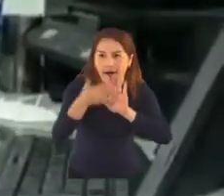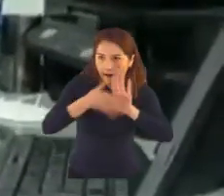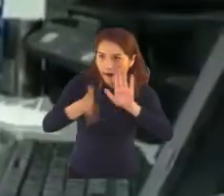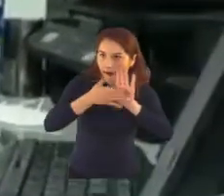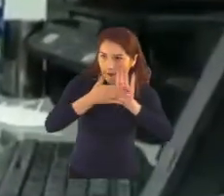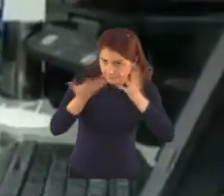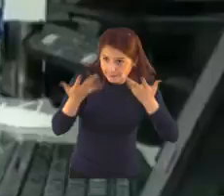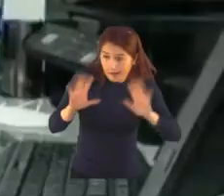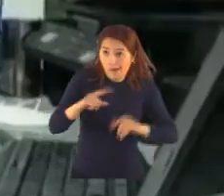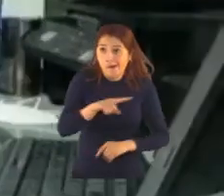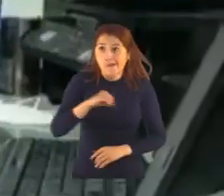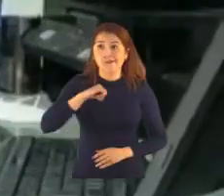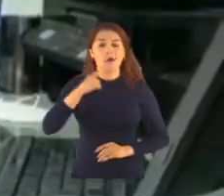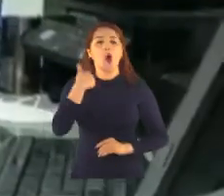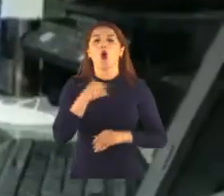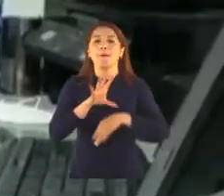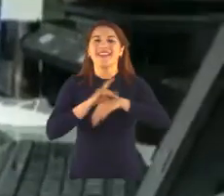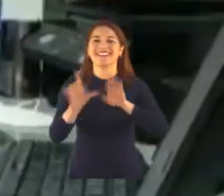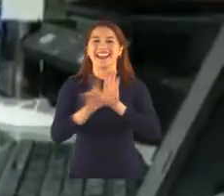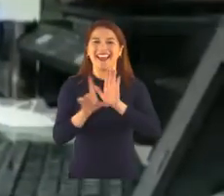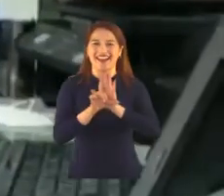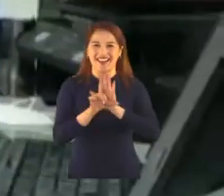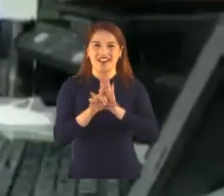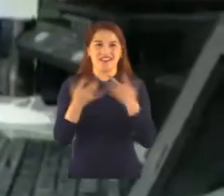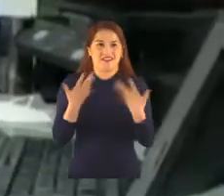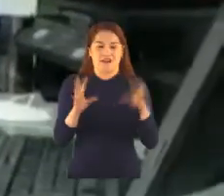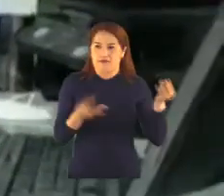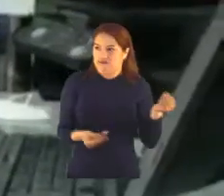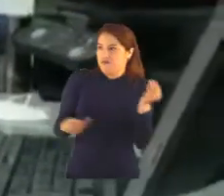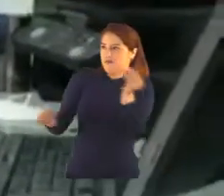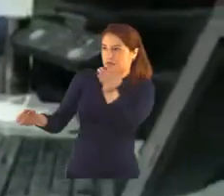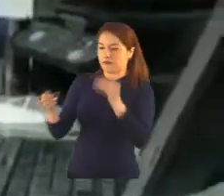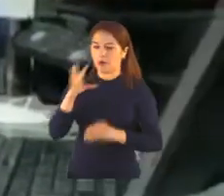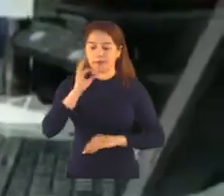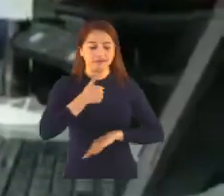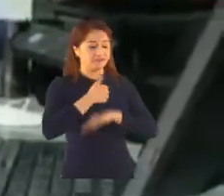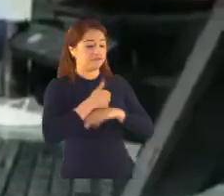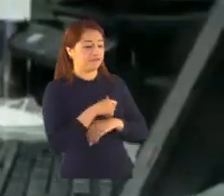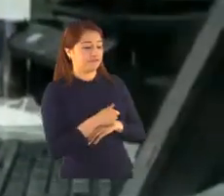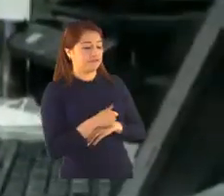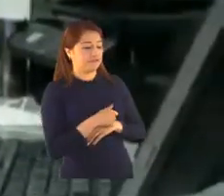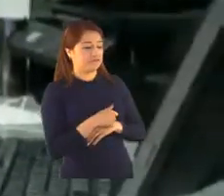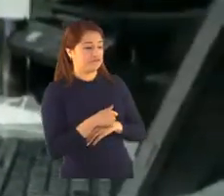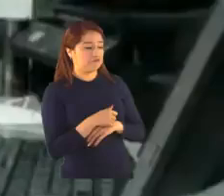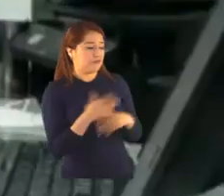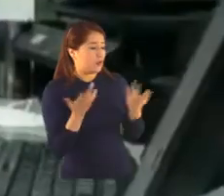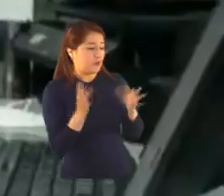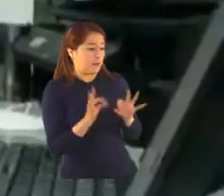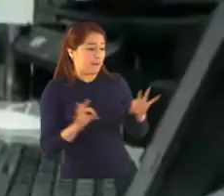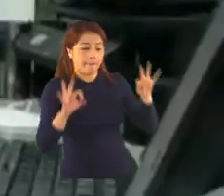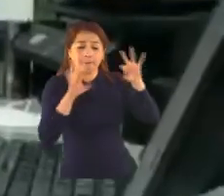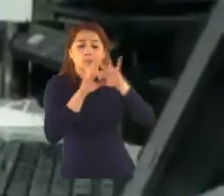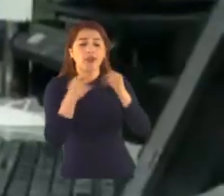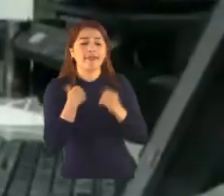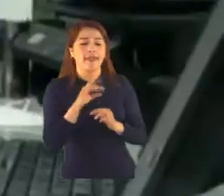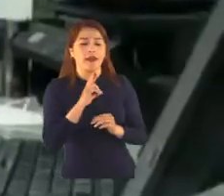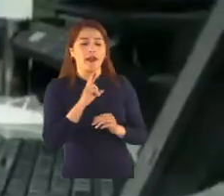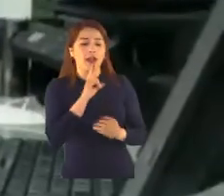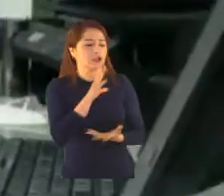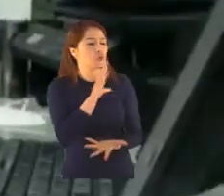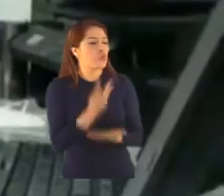por medicina legal, el señor simplemente dice que lo que importa son los